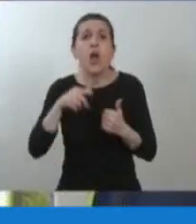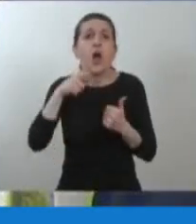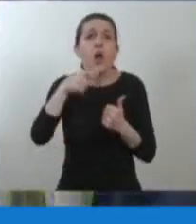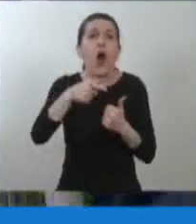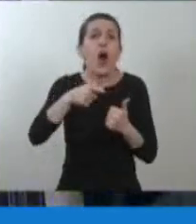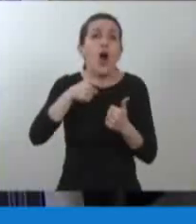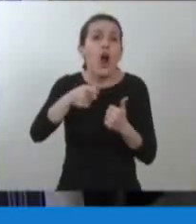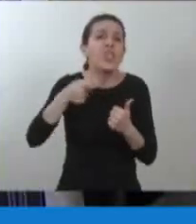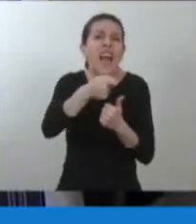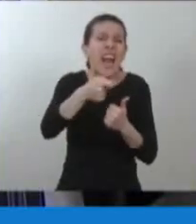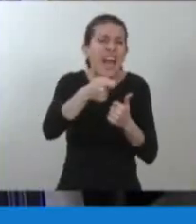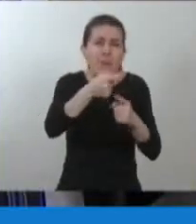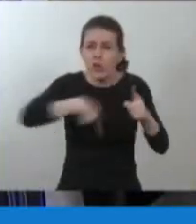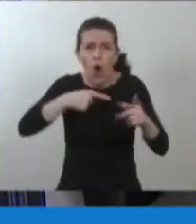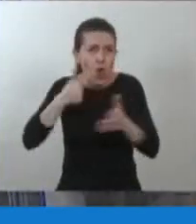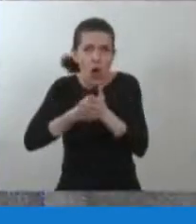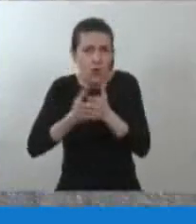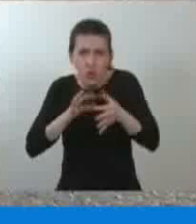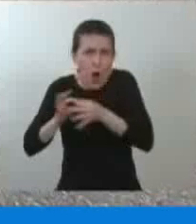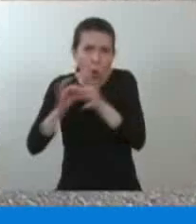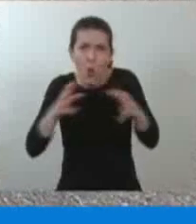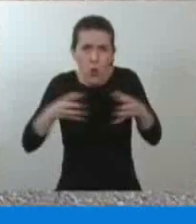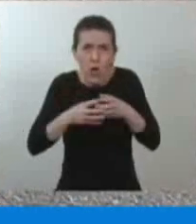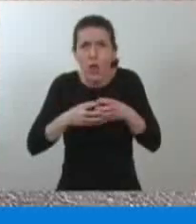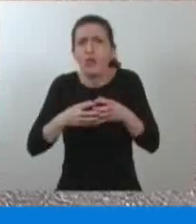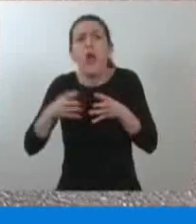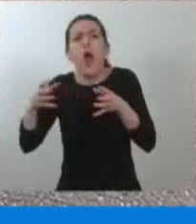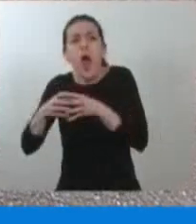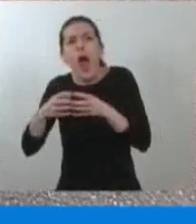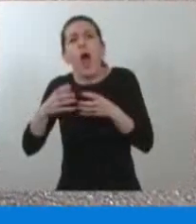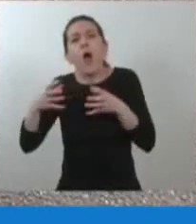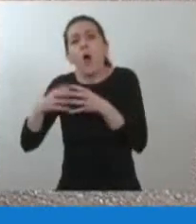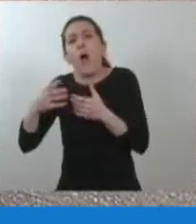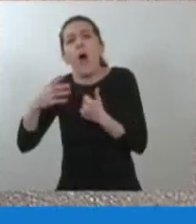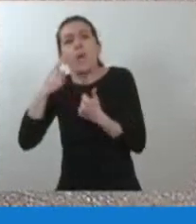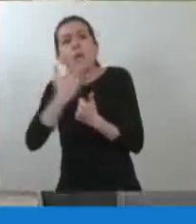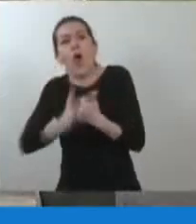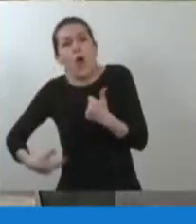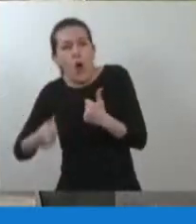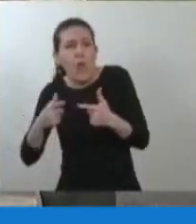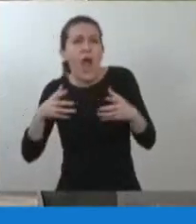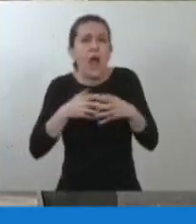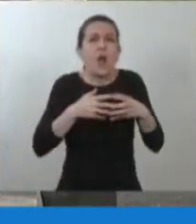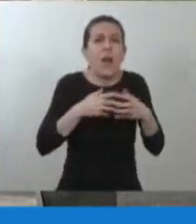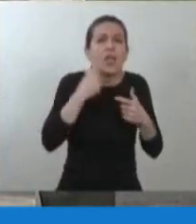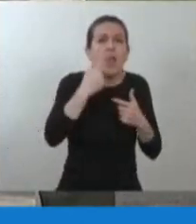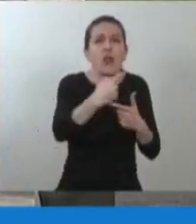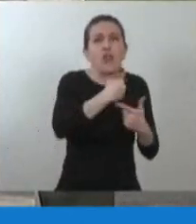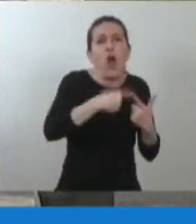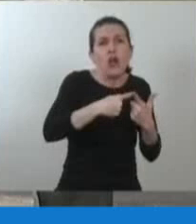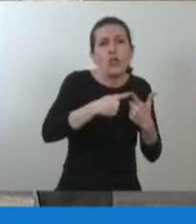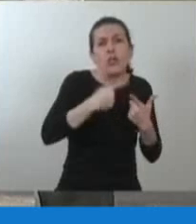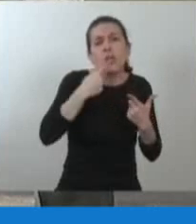estamos unidos todos los oficialistas los opositores y los ciudadanos